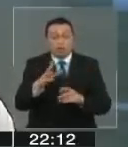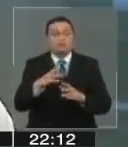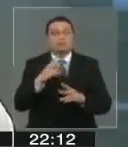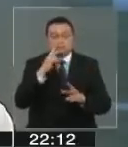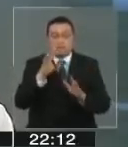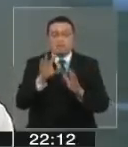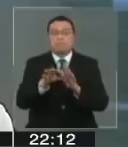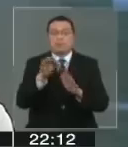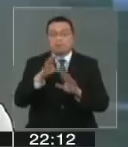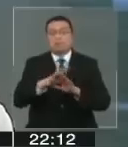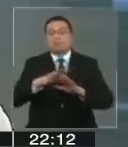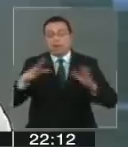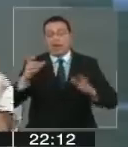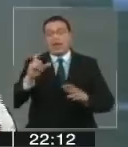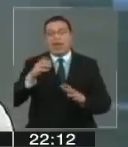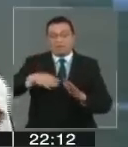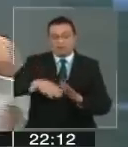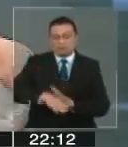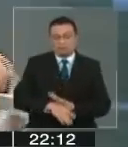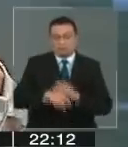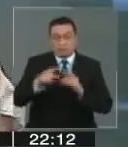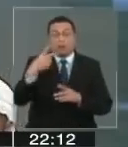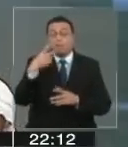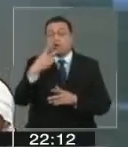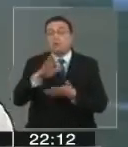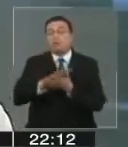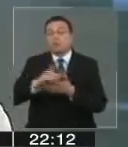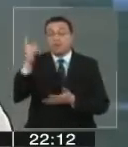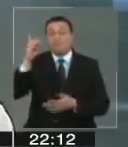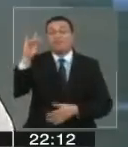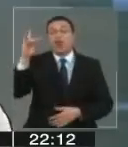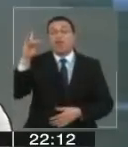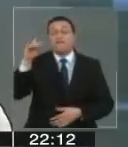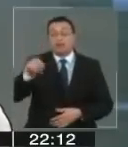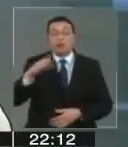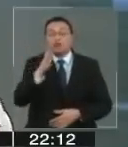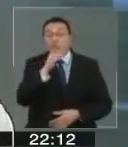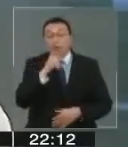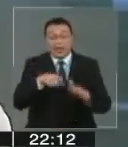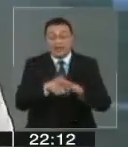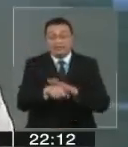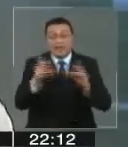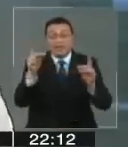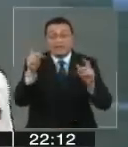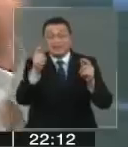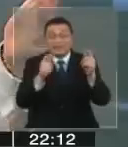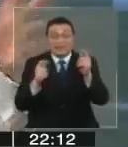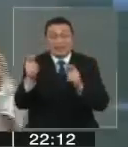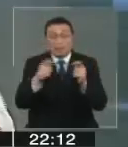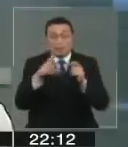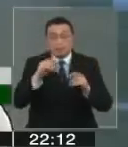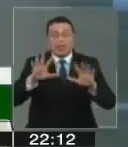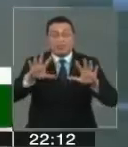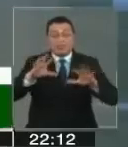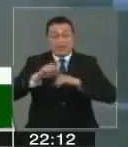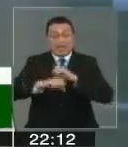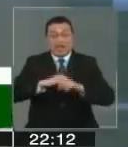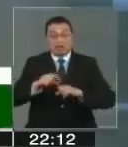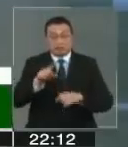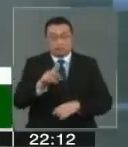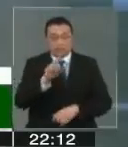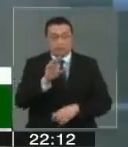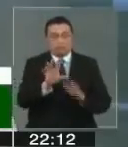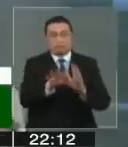Muchísimo. A mí me tocó verlo más en otros países, como Bolivia, por ejemplo, que los niños cuando no tienen acceso a terapia, y uno los ve cuando tienen 10 años, ahí